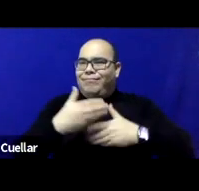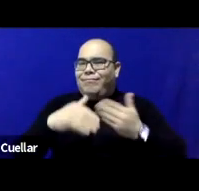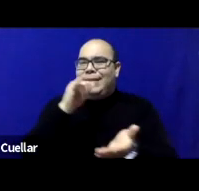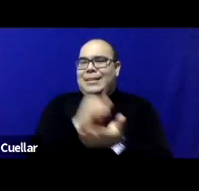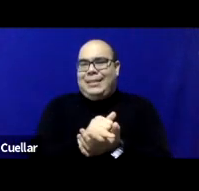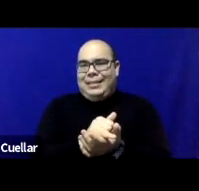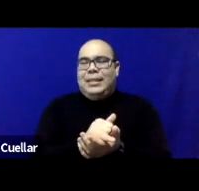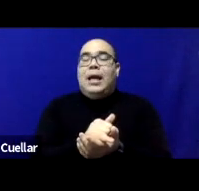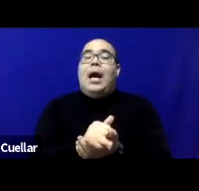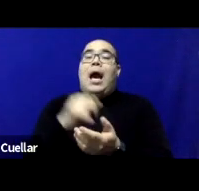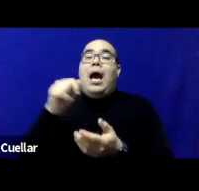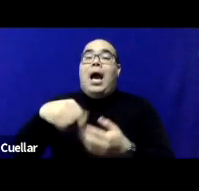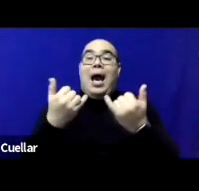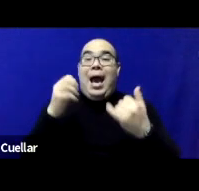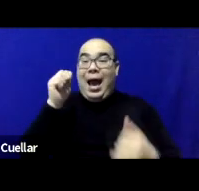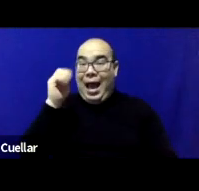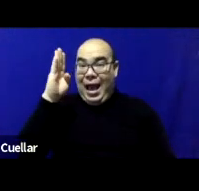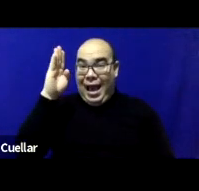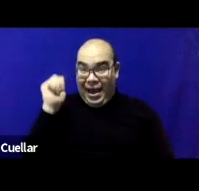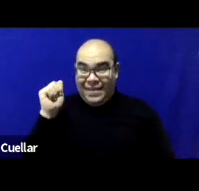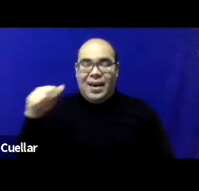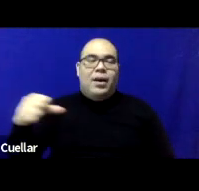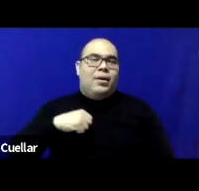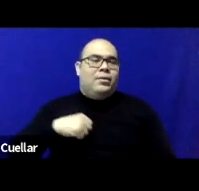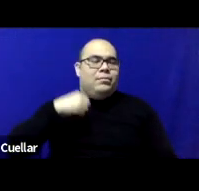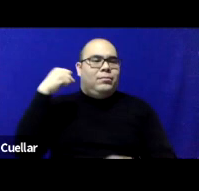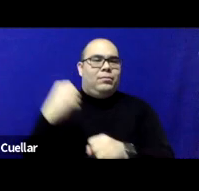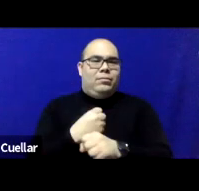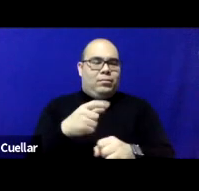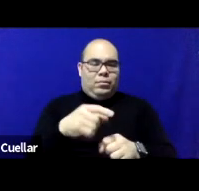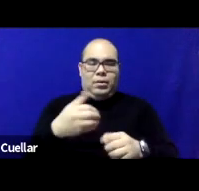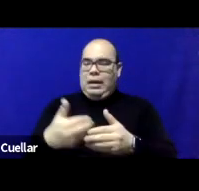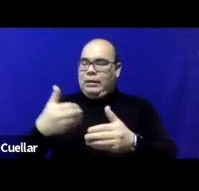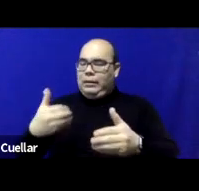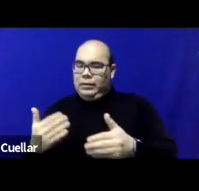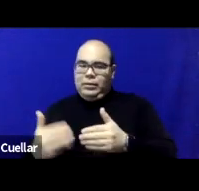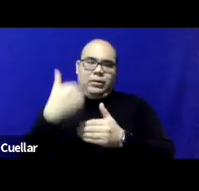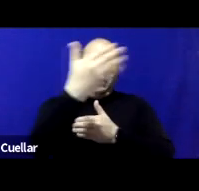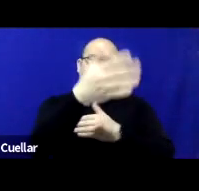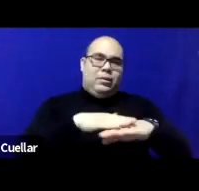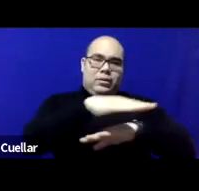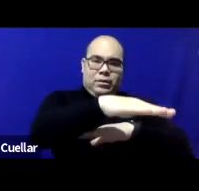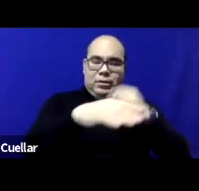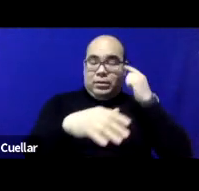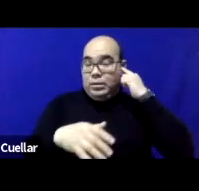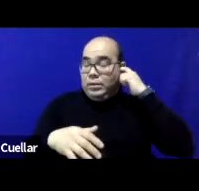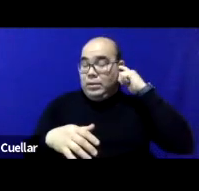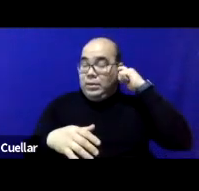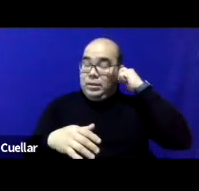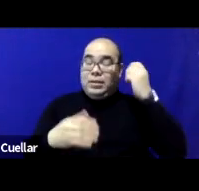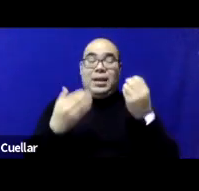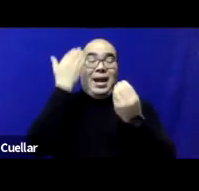Precisamente ABA trabaja con los antecedentes o con los consecuentes antes de que se dé la conducta, ¿cierto? En el análisis funcional